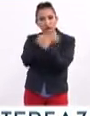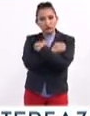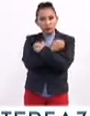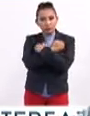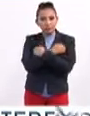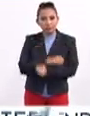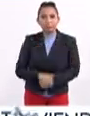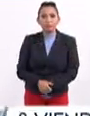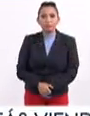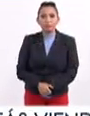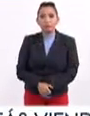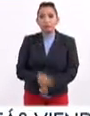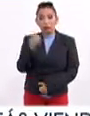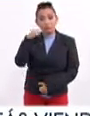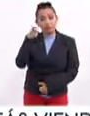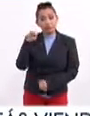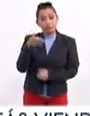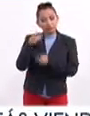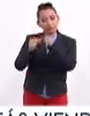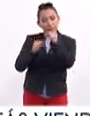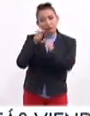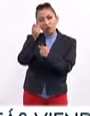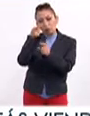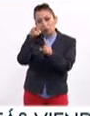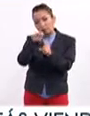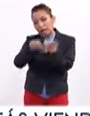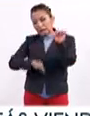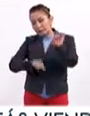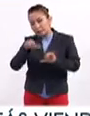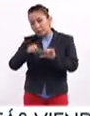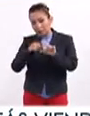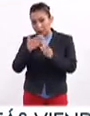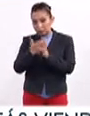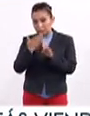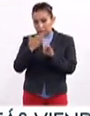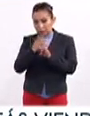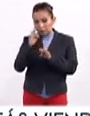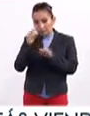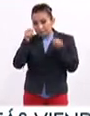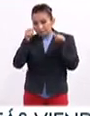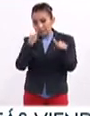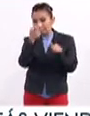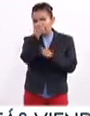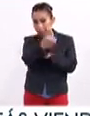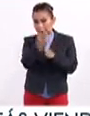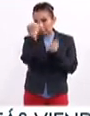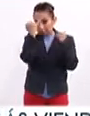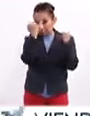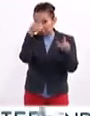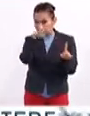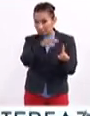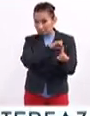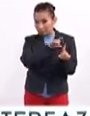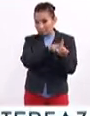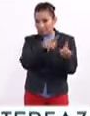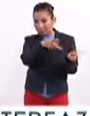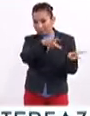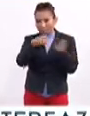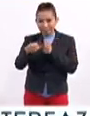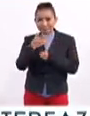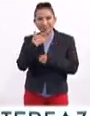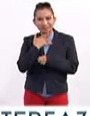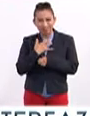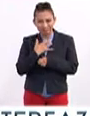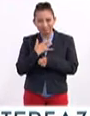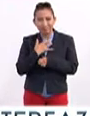educación. Sí, y yo creo que por ahí van a ir varias líneas de acción. Ahorita estamos concentrados en esta estrategia en exclusiva del huachicoleo, el robo